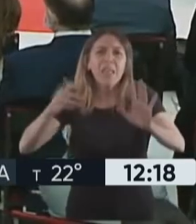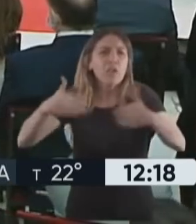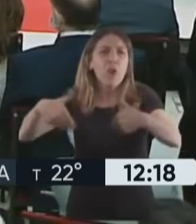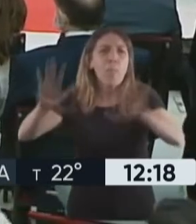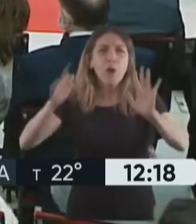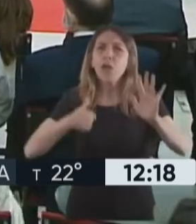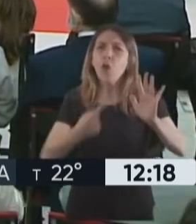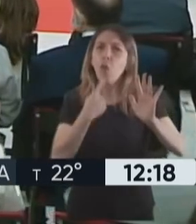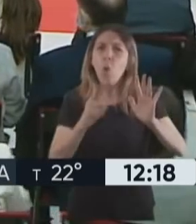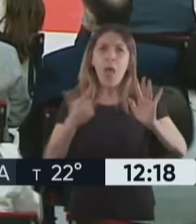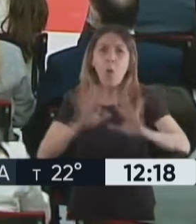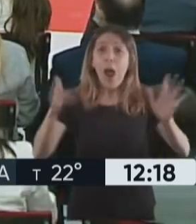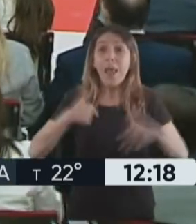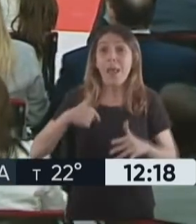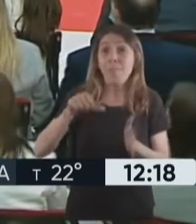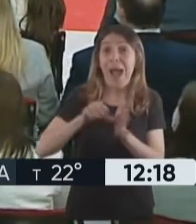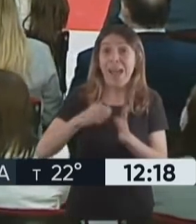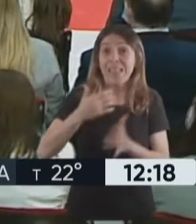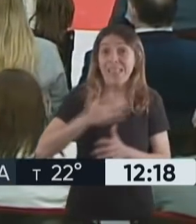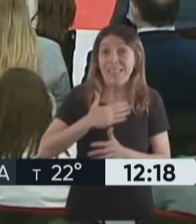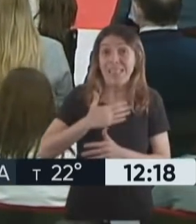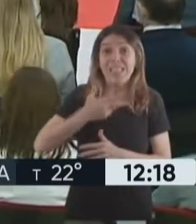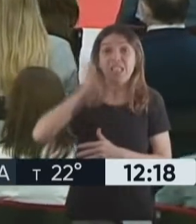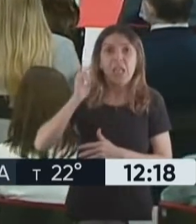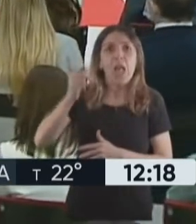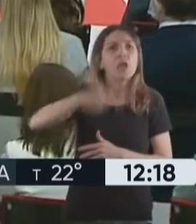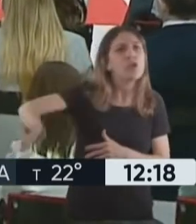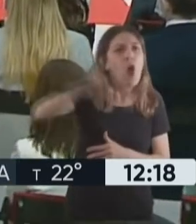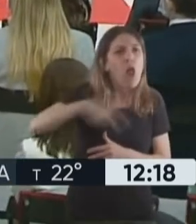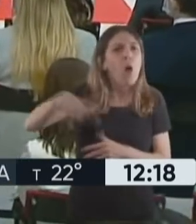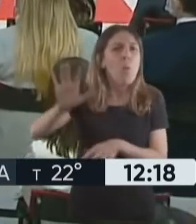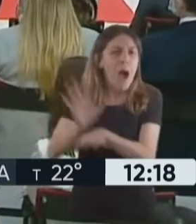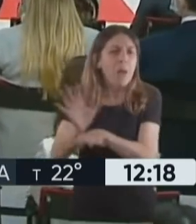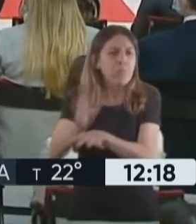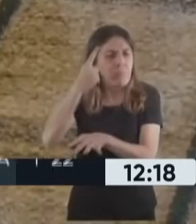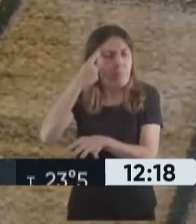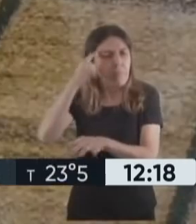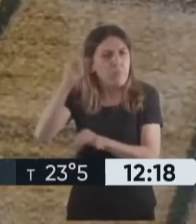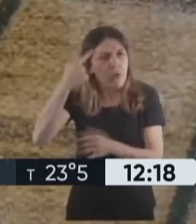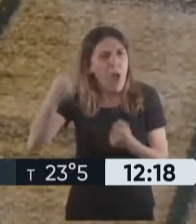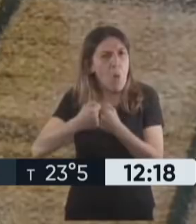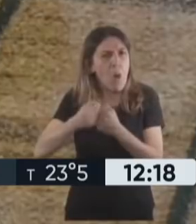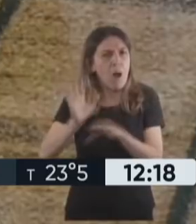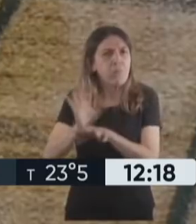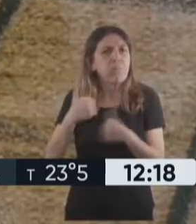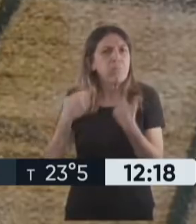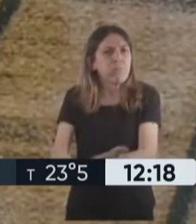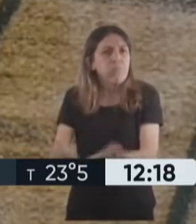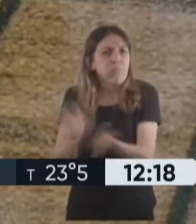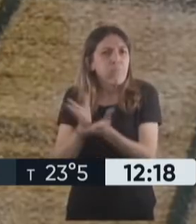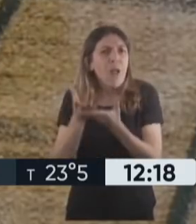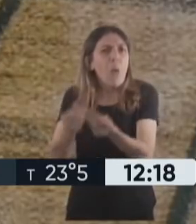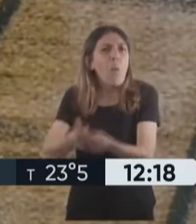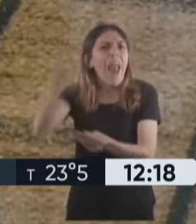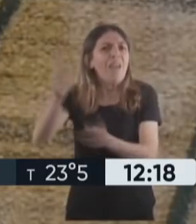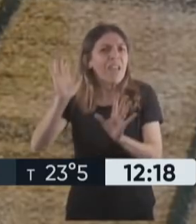en nuestro país van a agradecer y van a beneficiarse también de mientras mejor